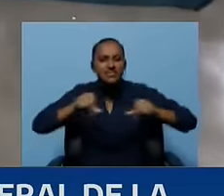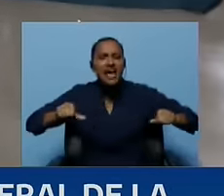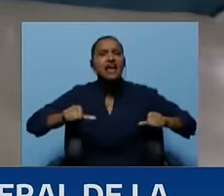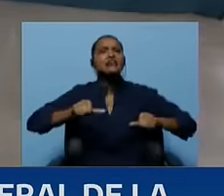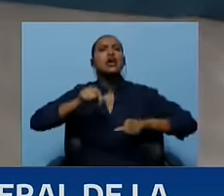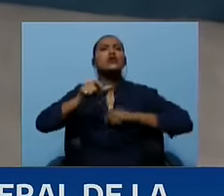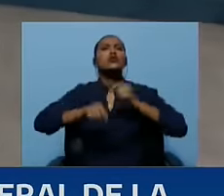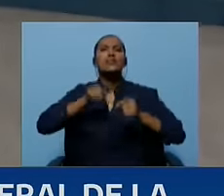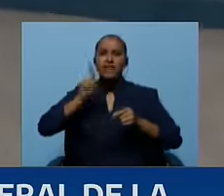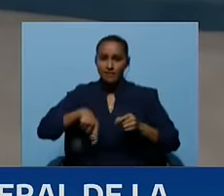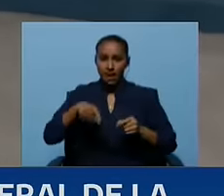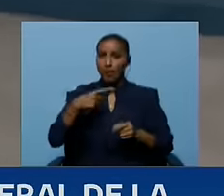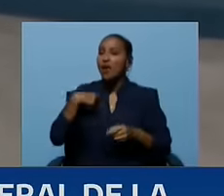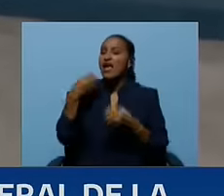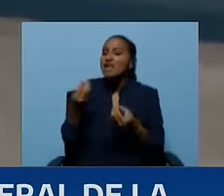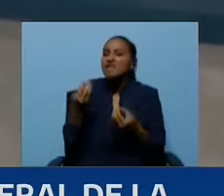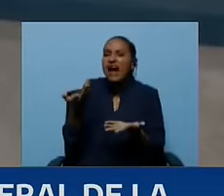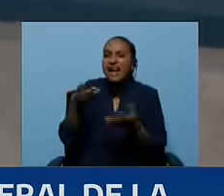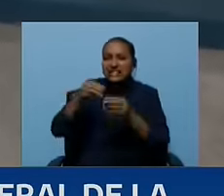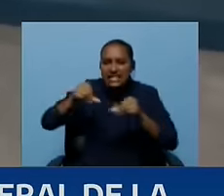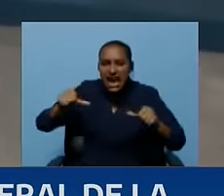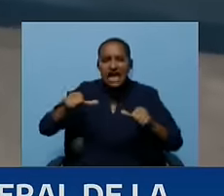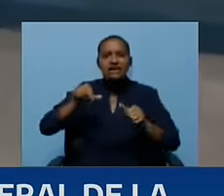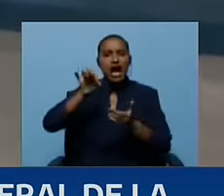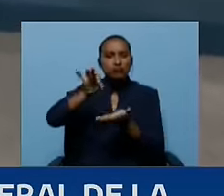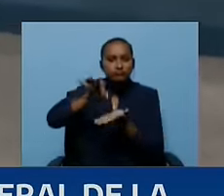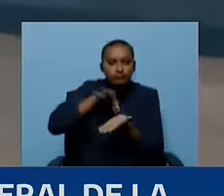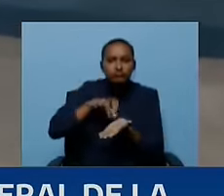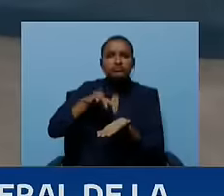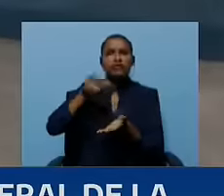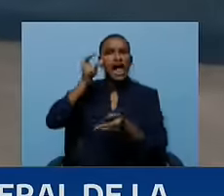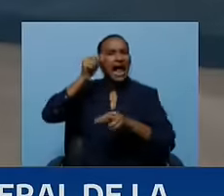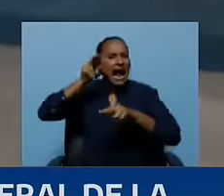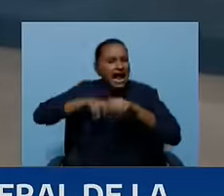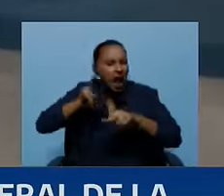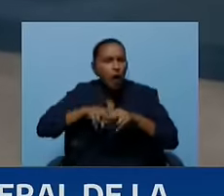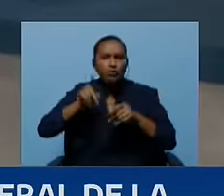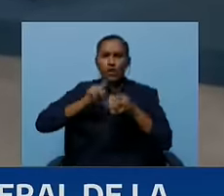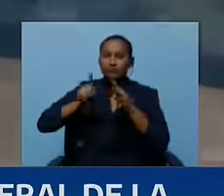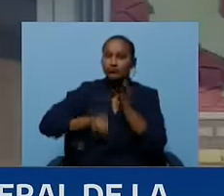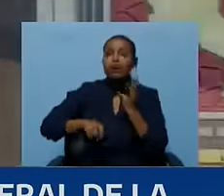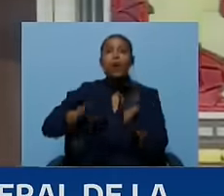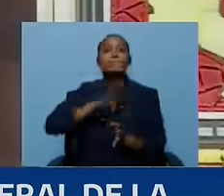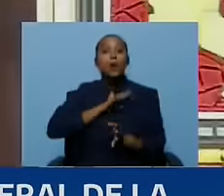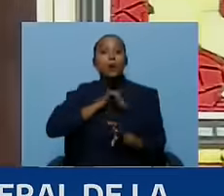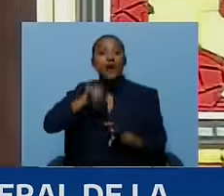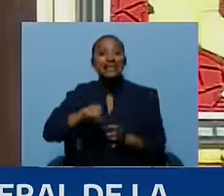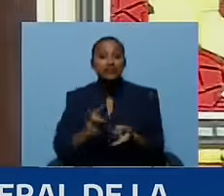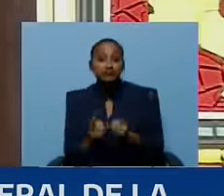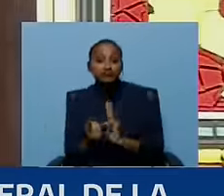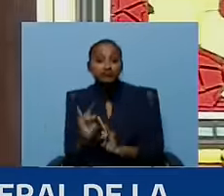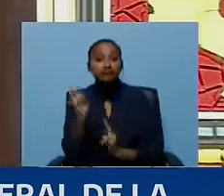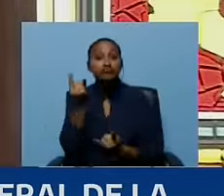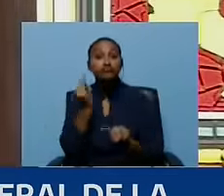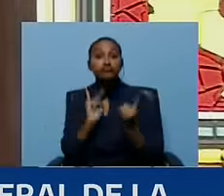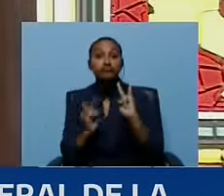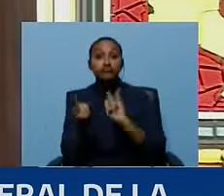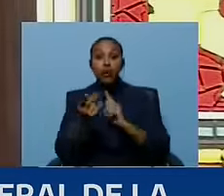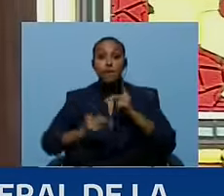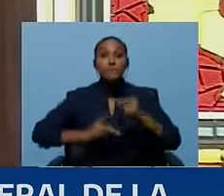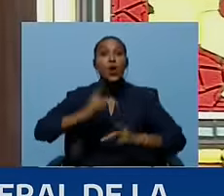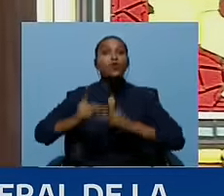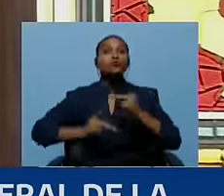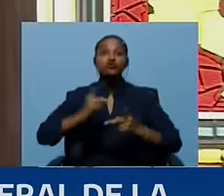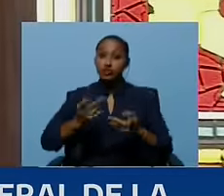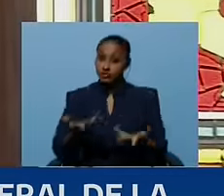Otro cheque. Compre caraota. ¿Qué hace? No, todo producido en la tierra venezolana. Inclusive yo invito,